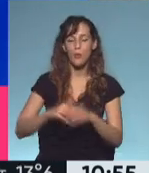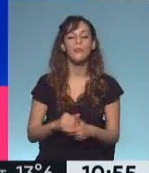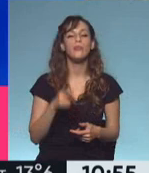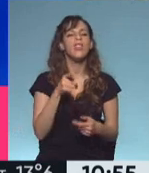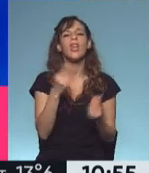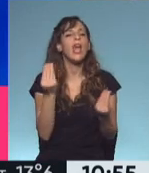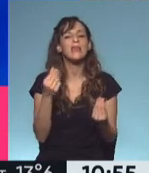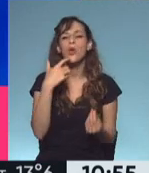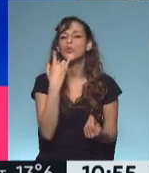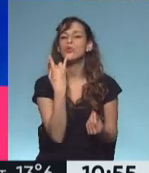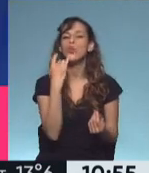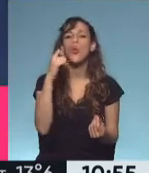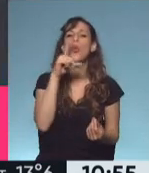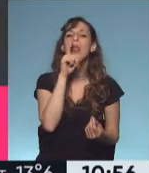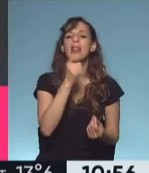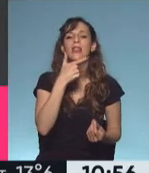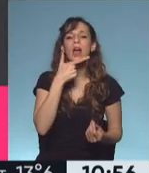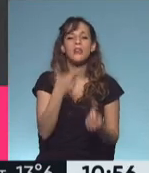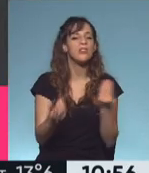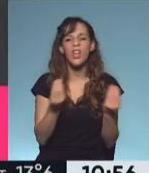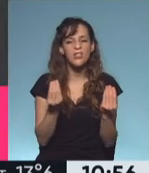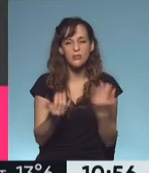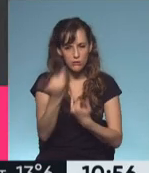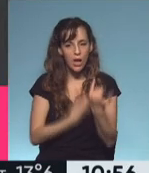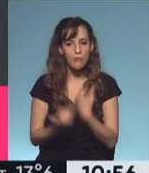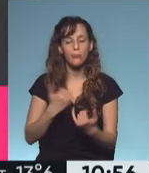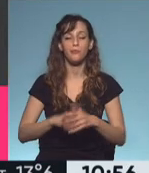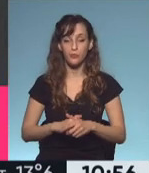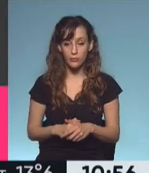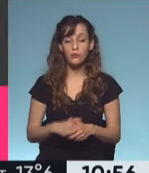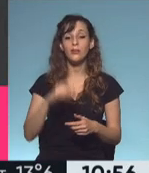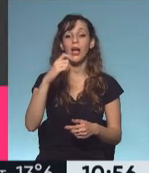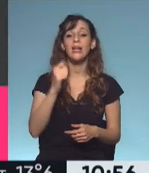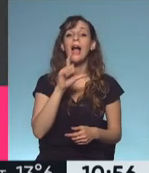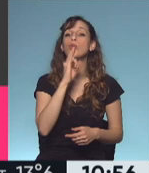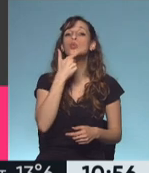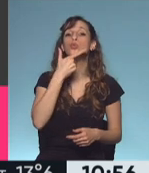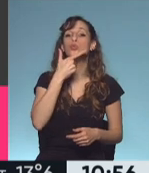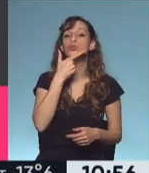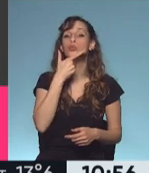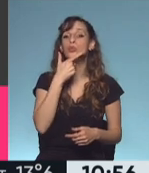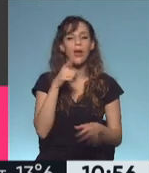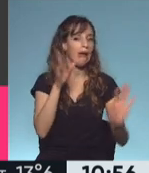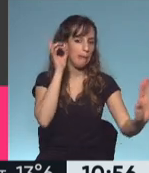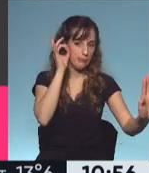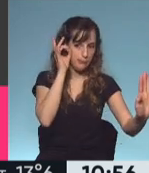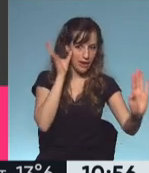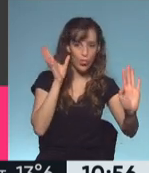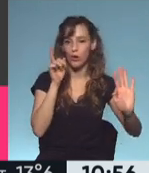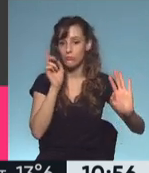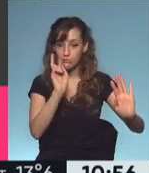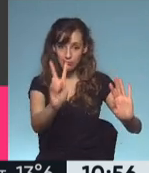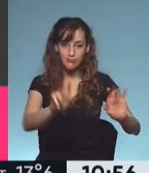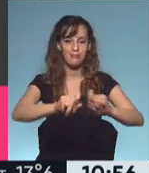sepa, ¿es un cactus? ¿No es un cactus? ¿Cómo definimos a una los suculenta? Los cactus son suculentas. Ahí estamos viendo, discúlpame, sí. Justo